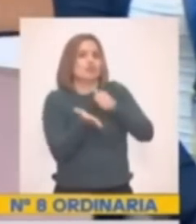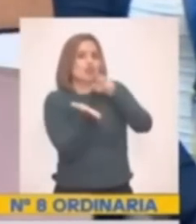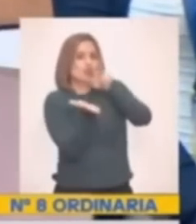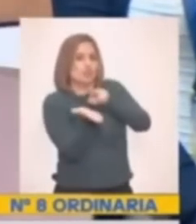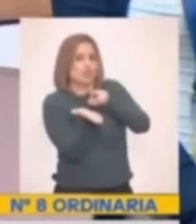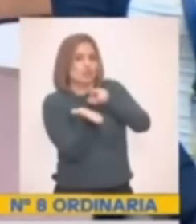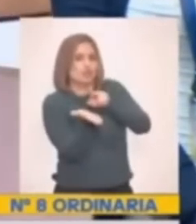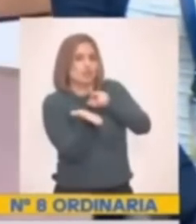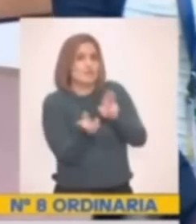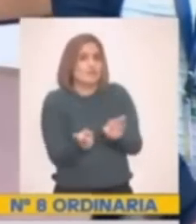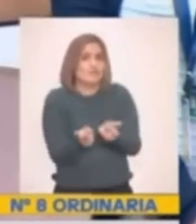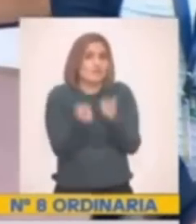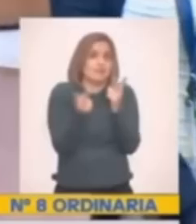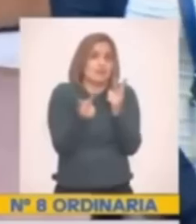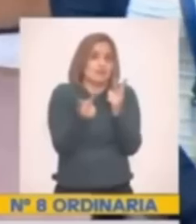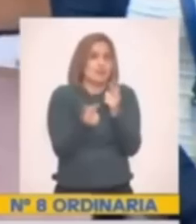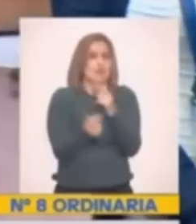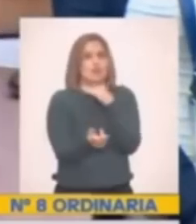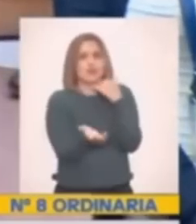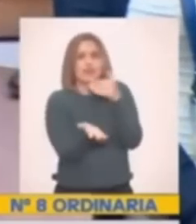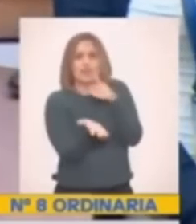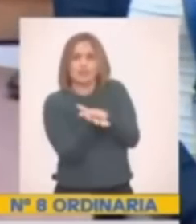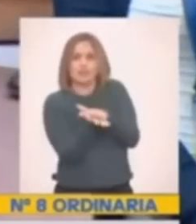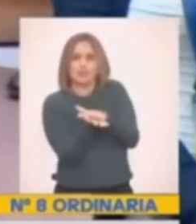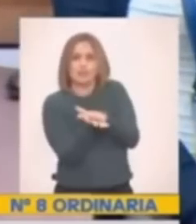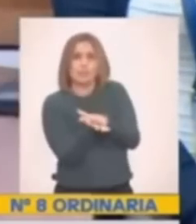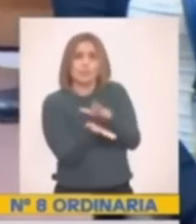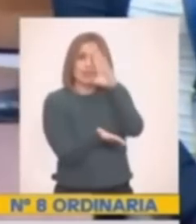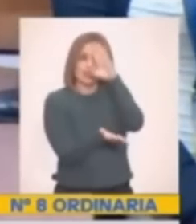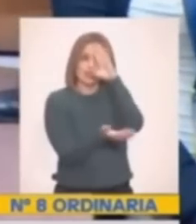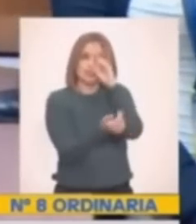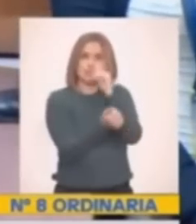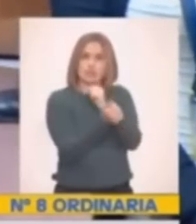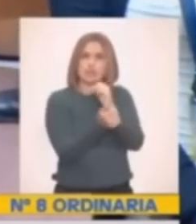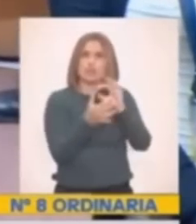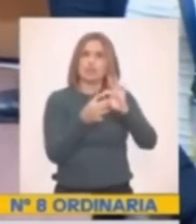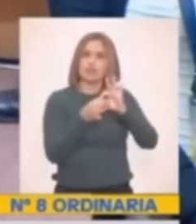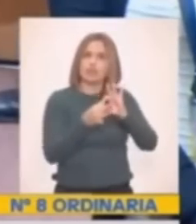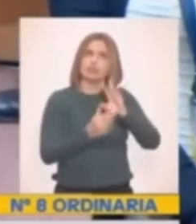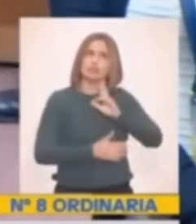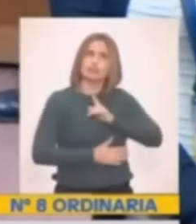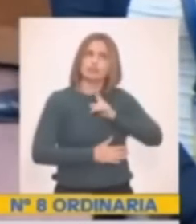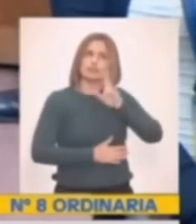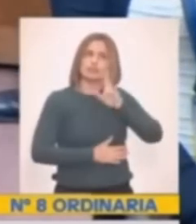Güey. Hoy, ese carabinero, gracias a Dios y a la justicia,